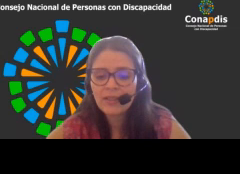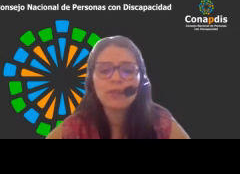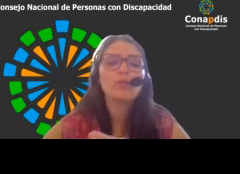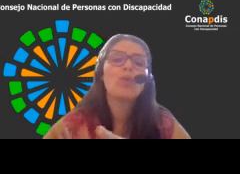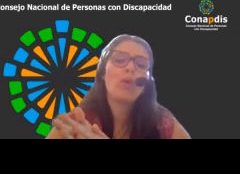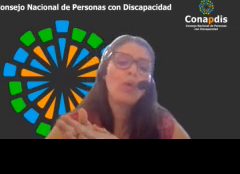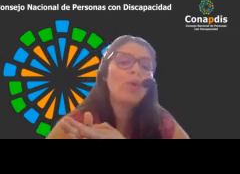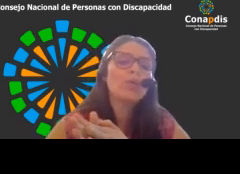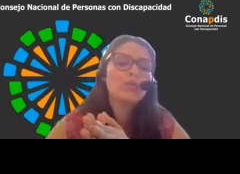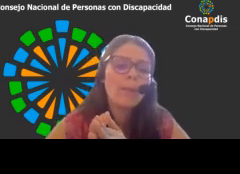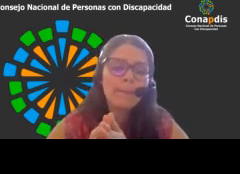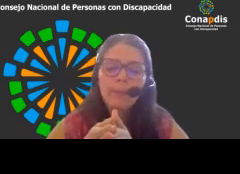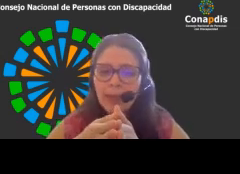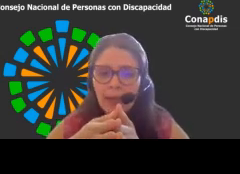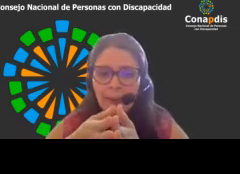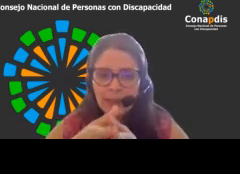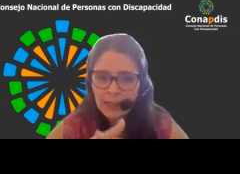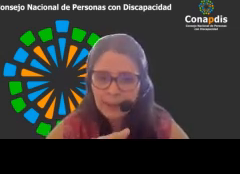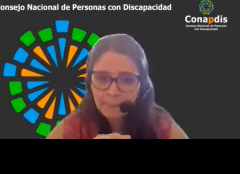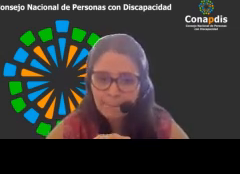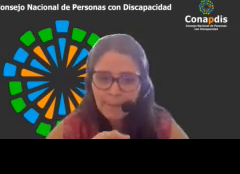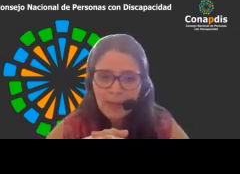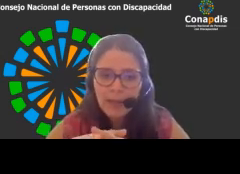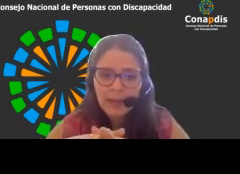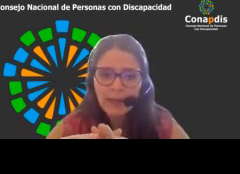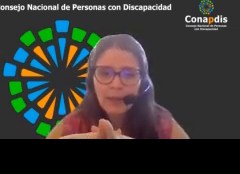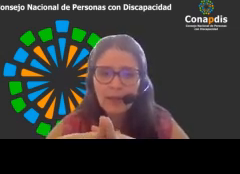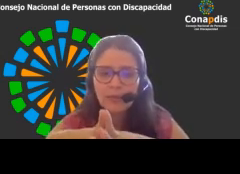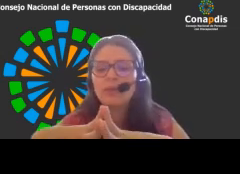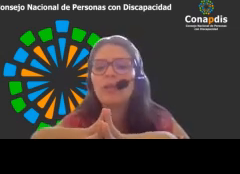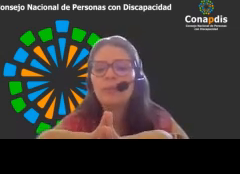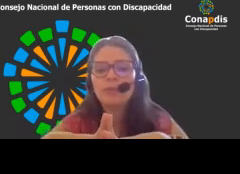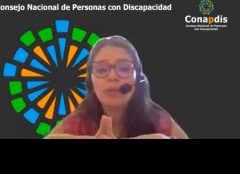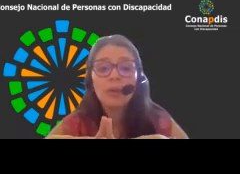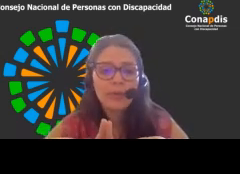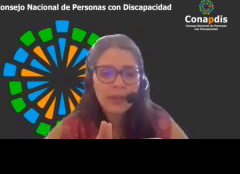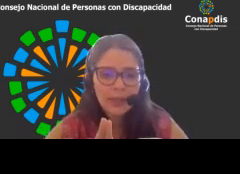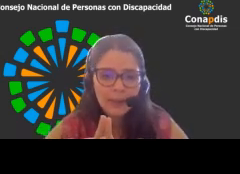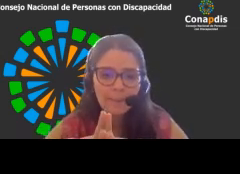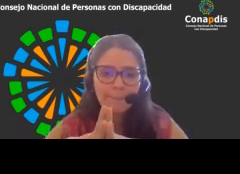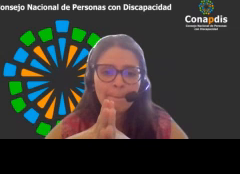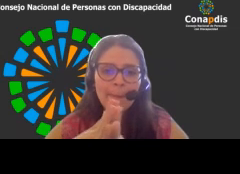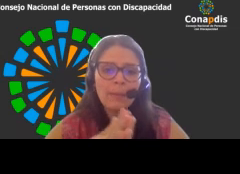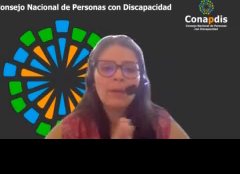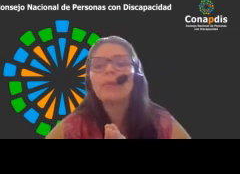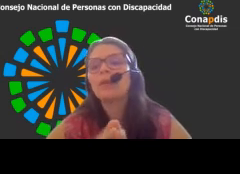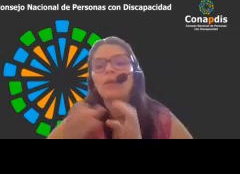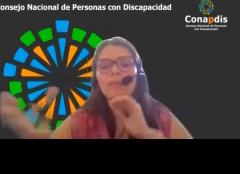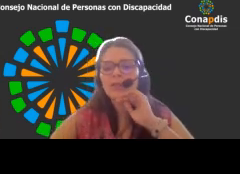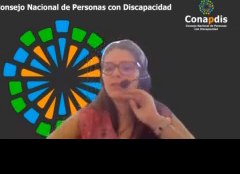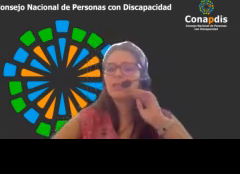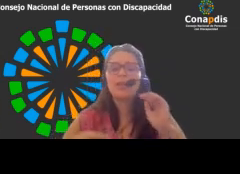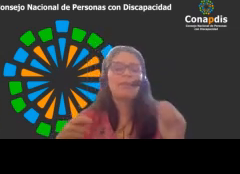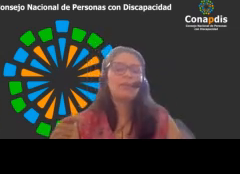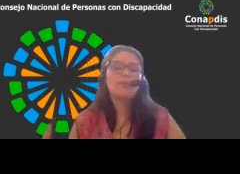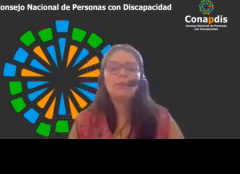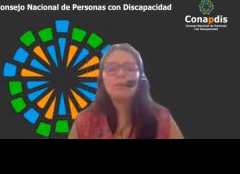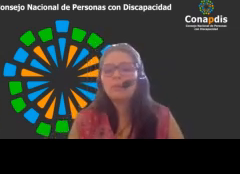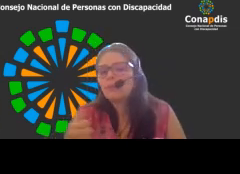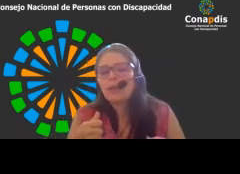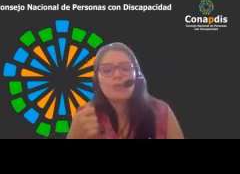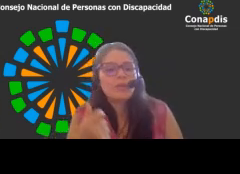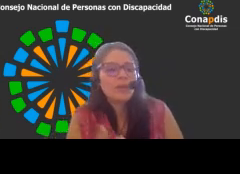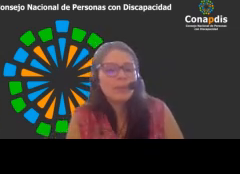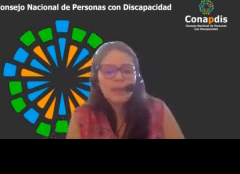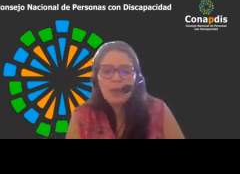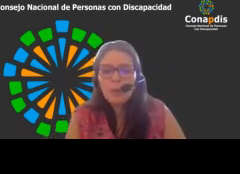ofrezca su codo o su hombro para caminar En caso que la persona lo requiera verdad porque no vamos a estarle agarrando